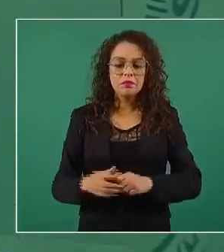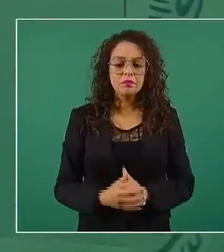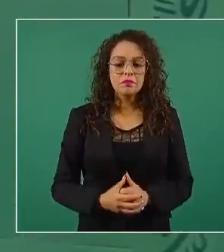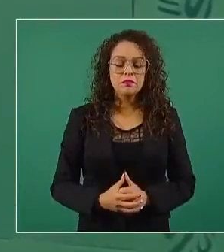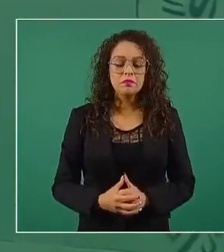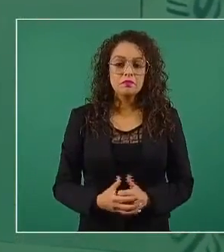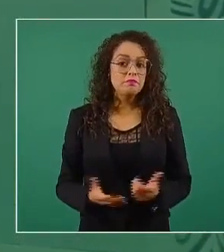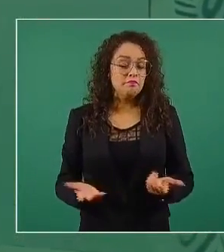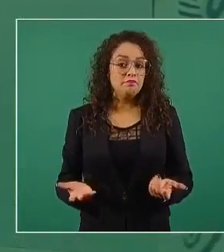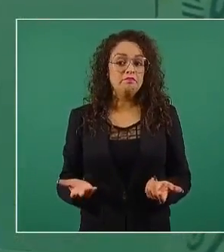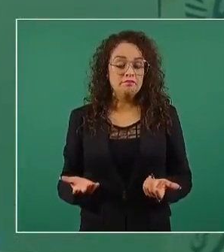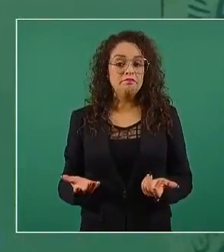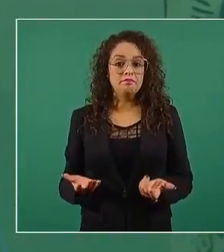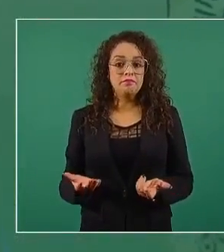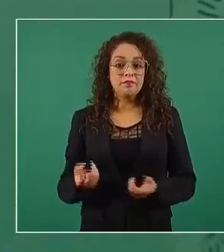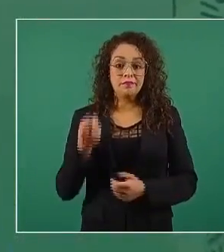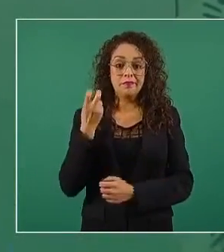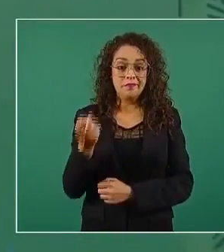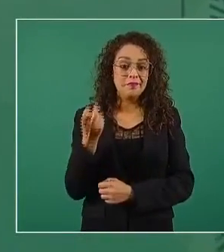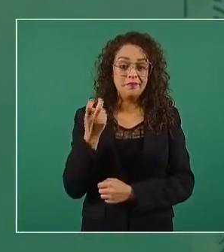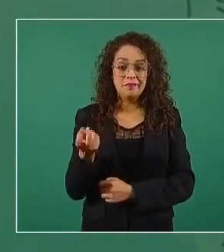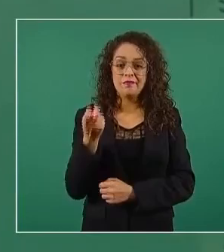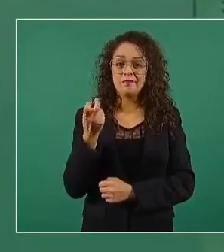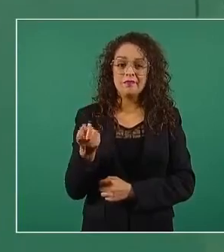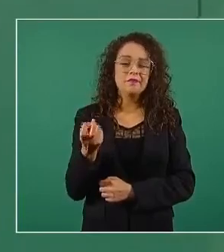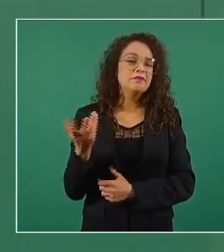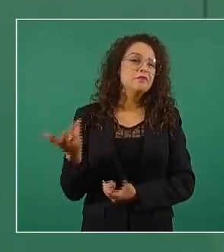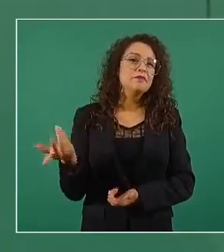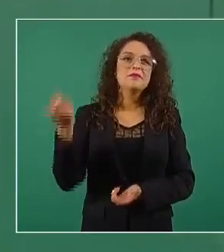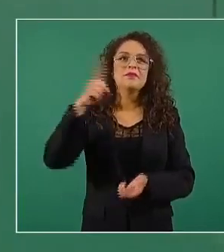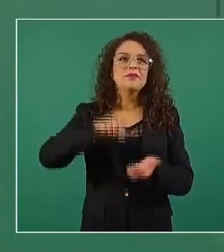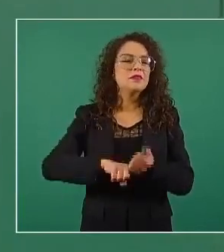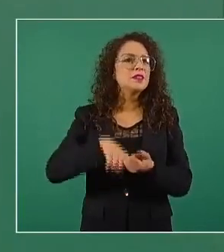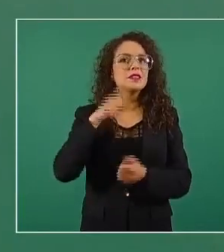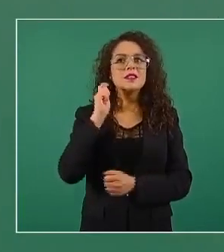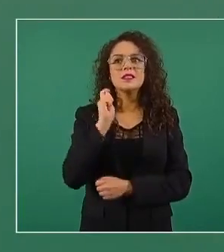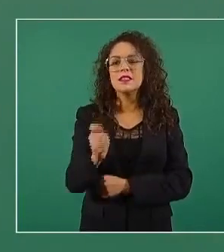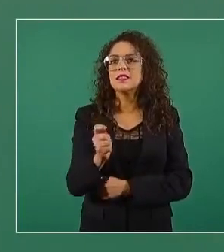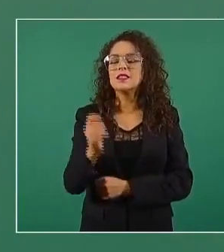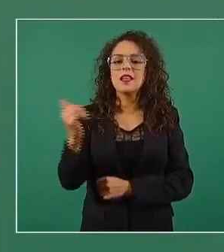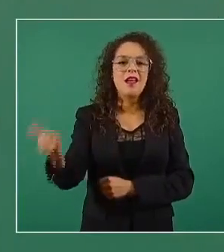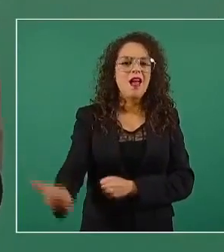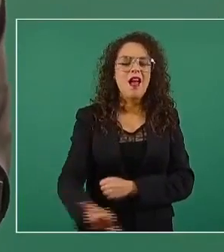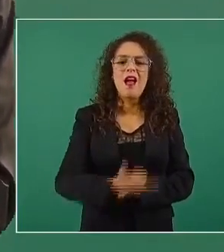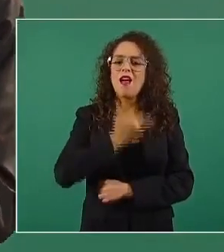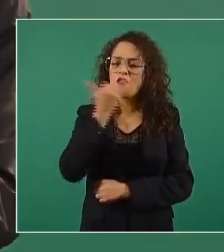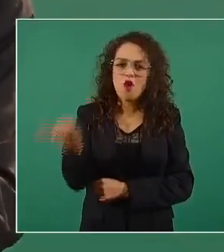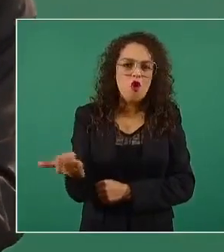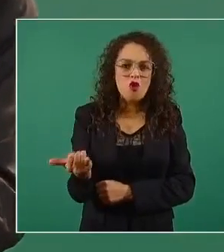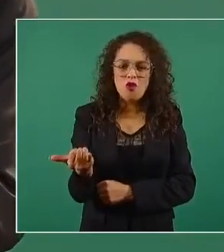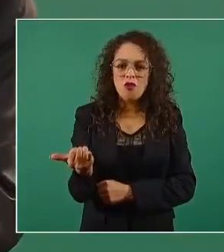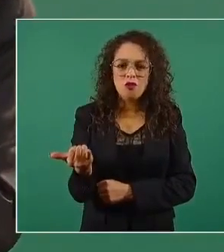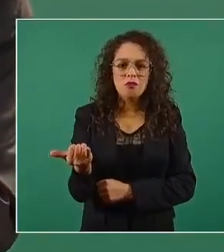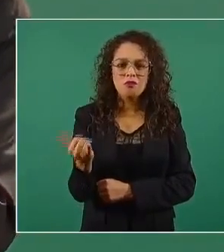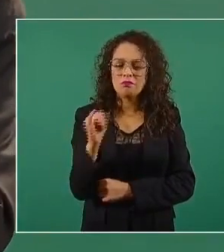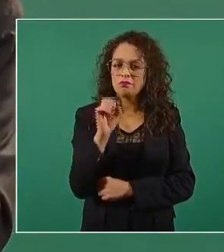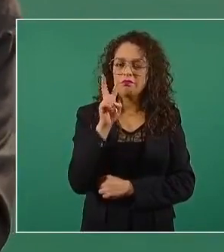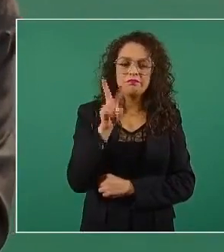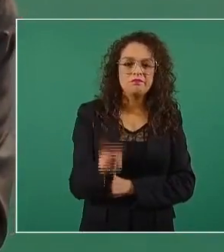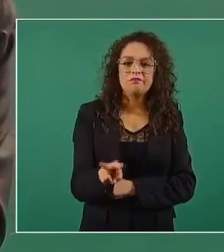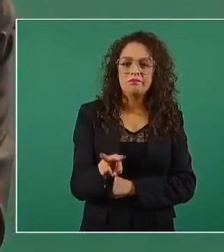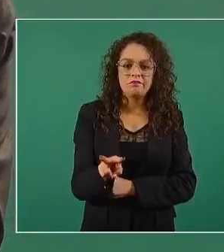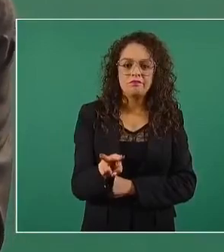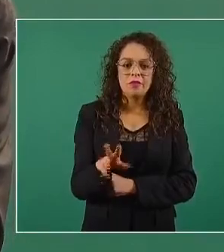se cometió ese error porque para hacer